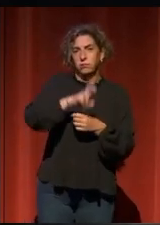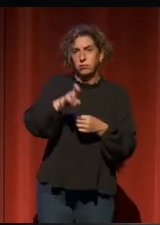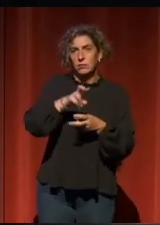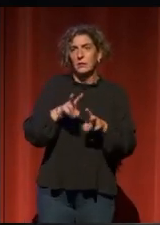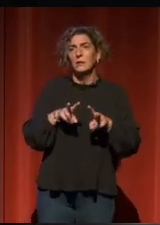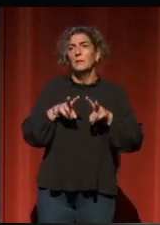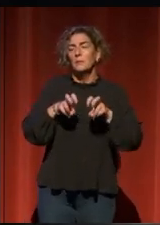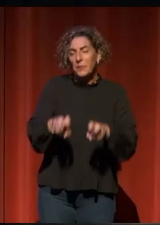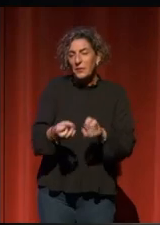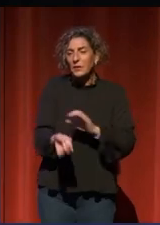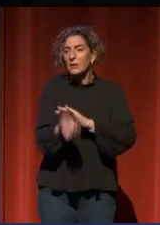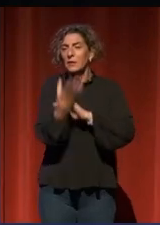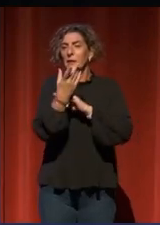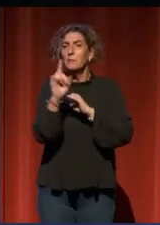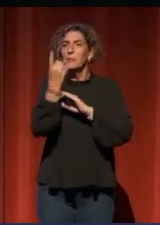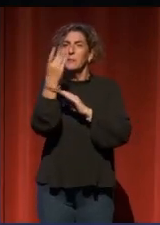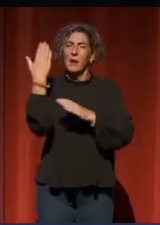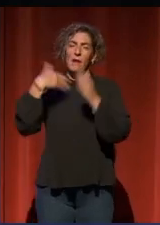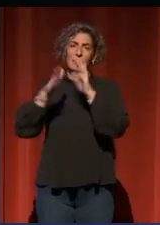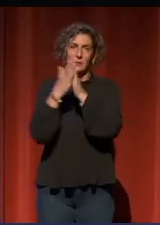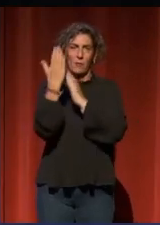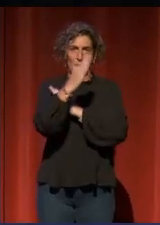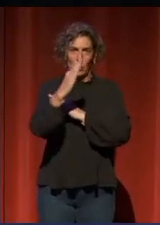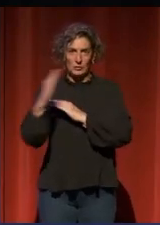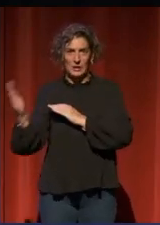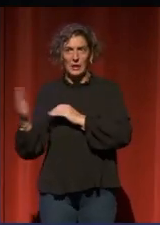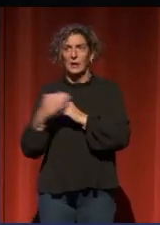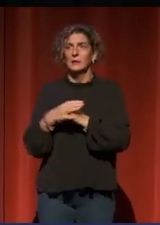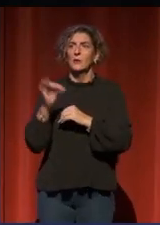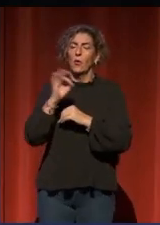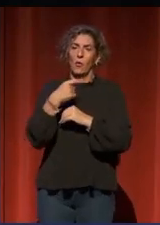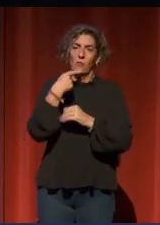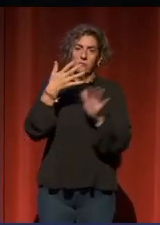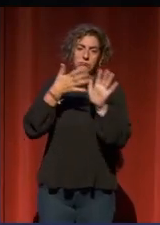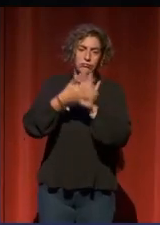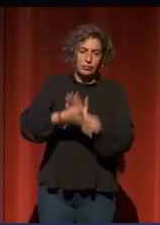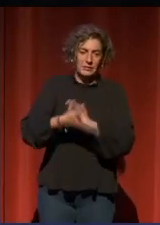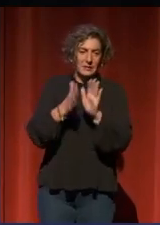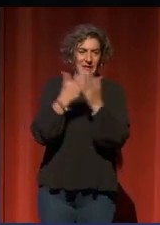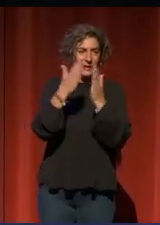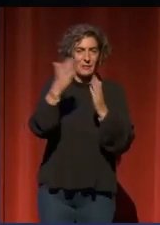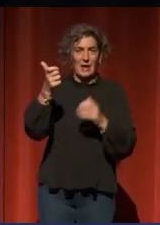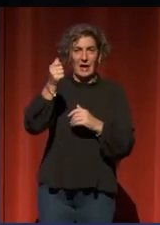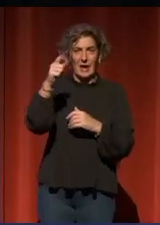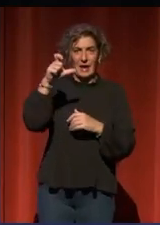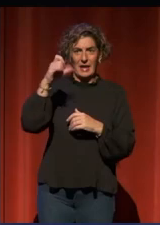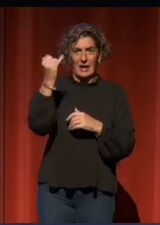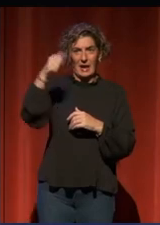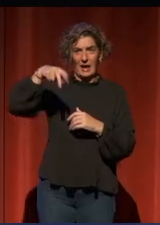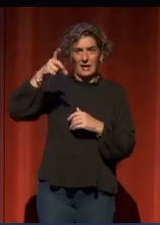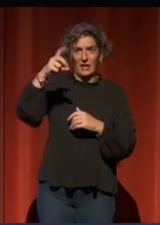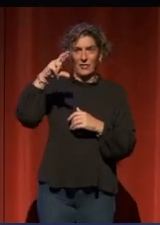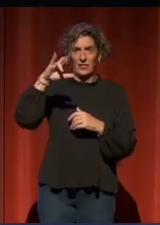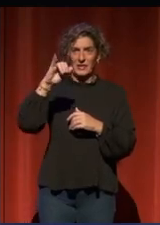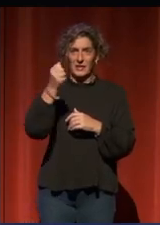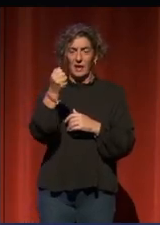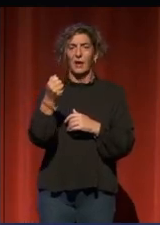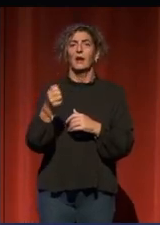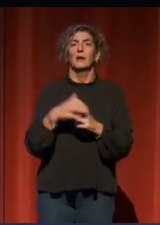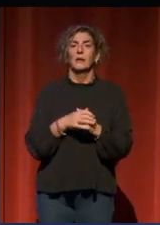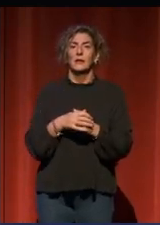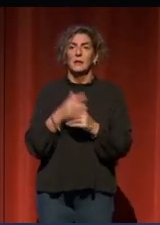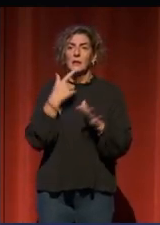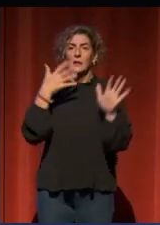primeras bibliotecas, versar sobre la Biblioteca de Alejandría, hablar de los apuntes